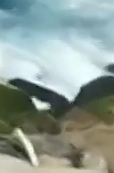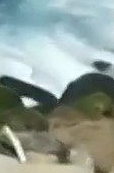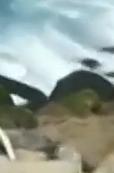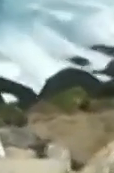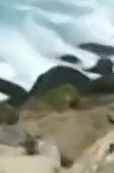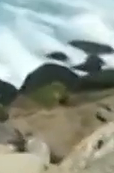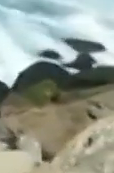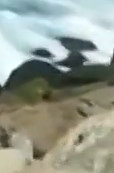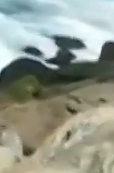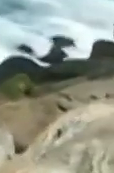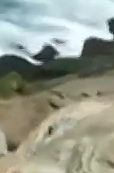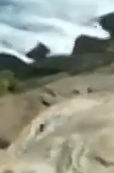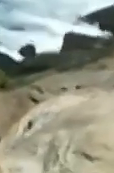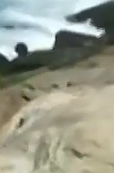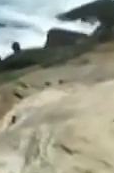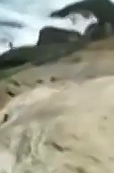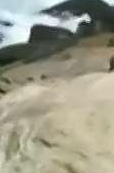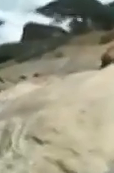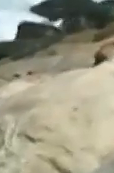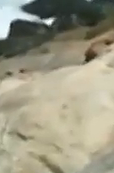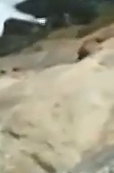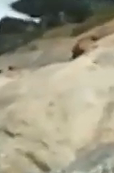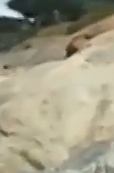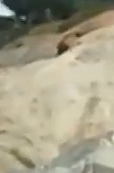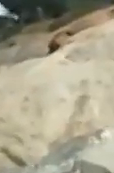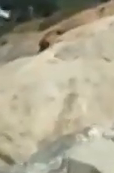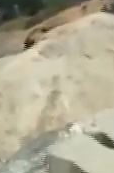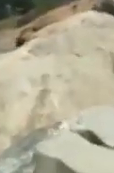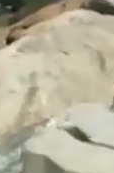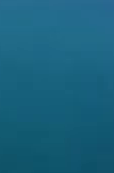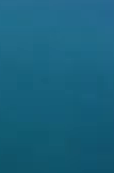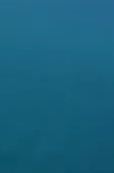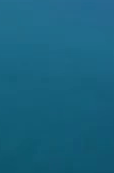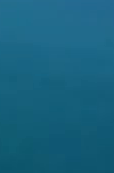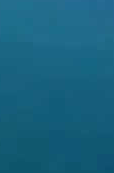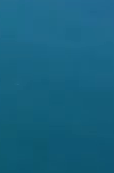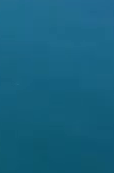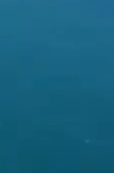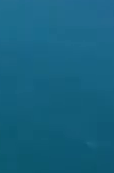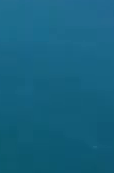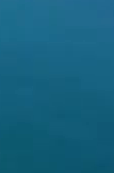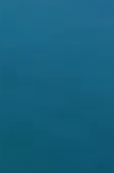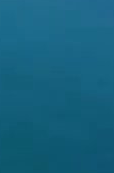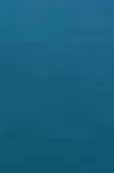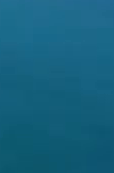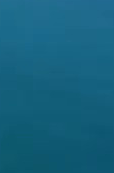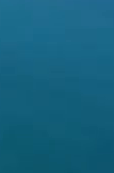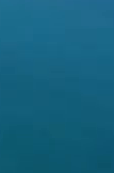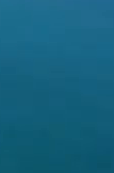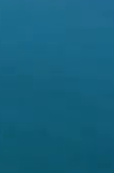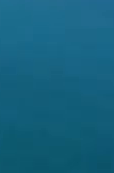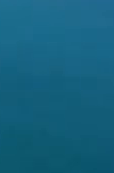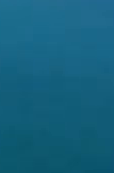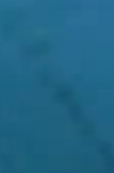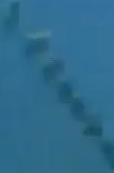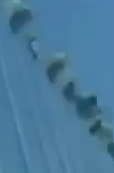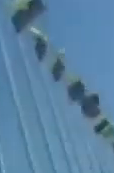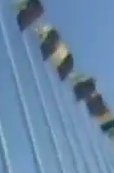de su cuenta en Twitter, @ Nicolás Maduro, diciendo lo siguiente: emprendedores y